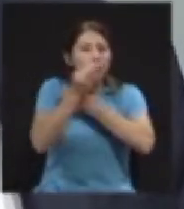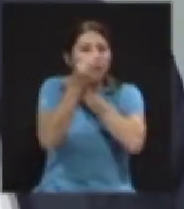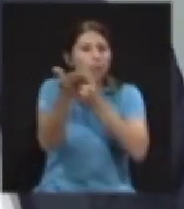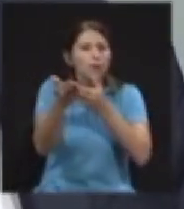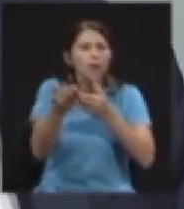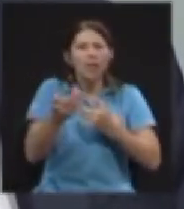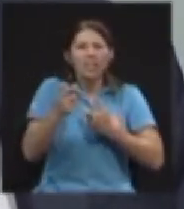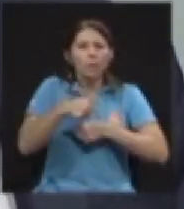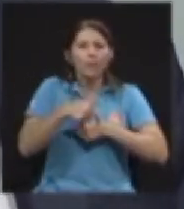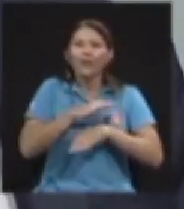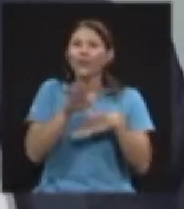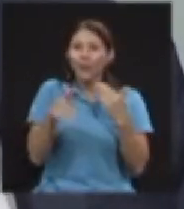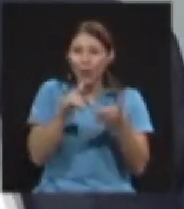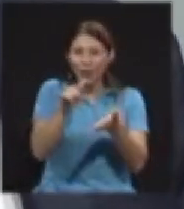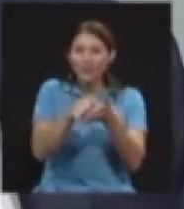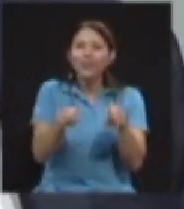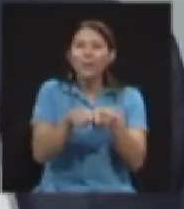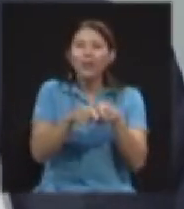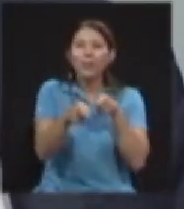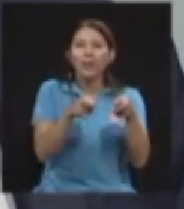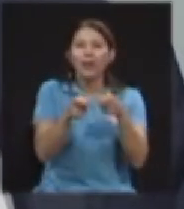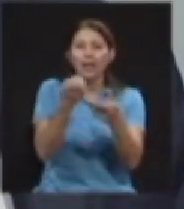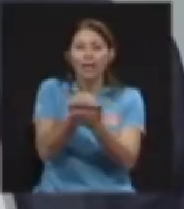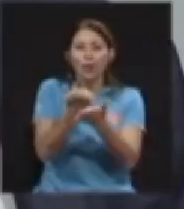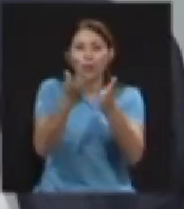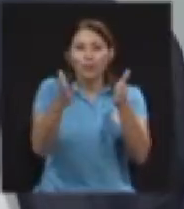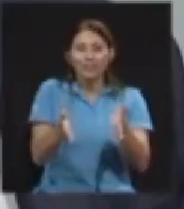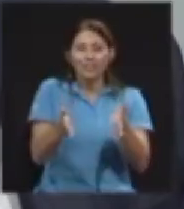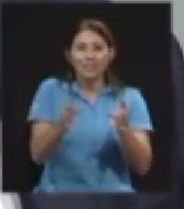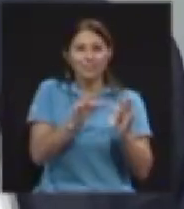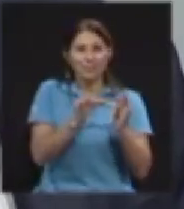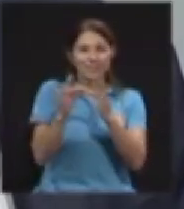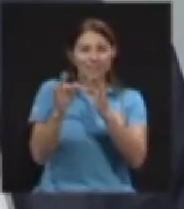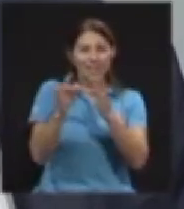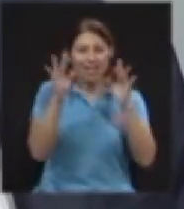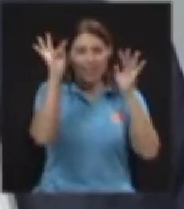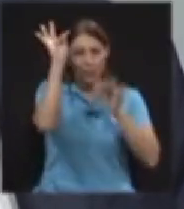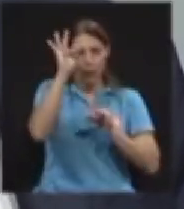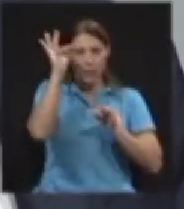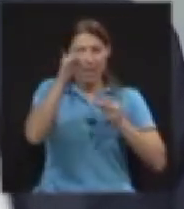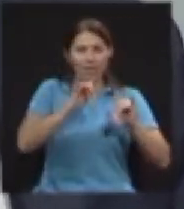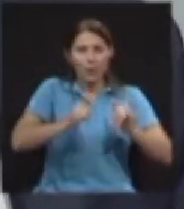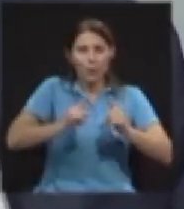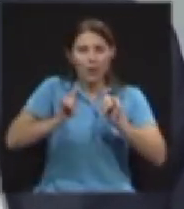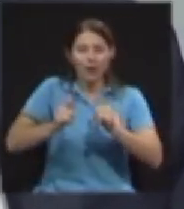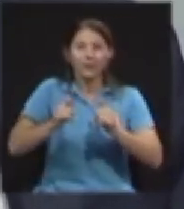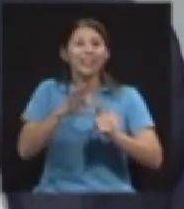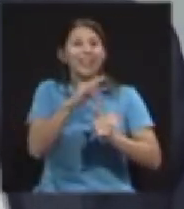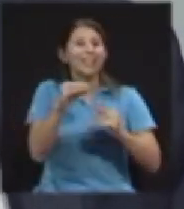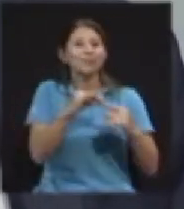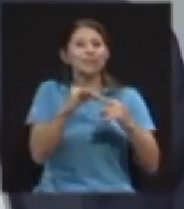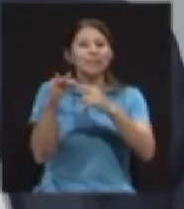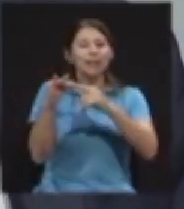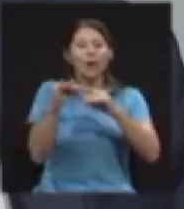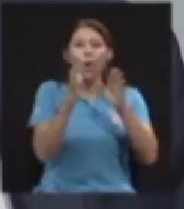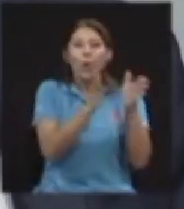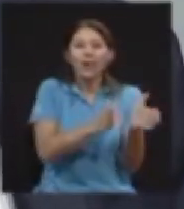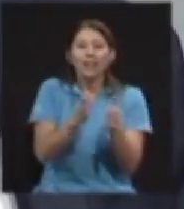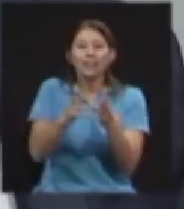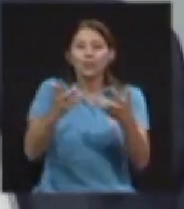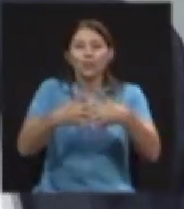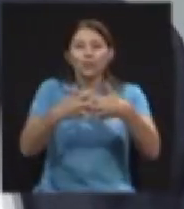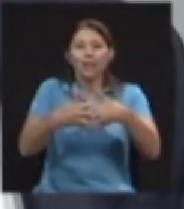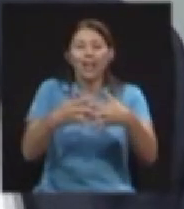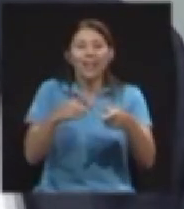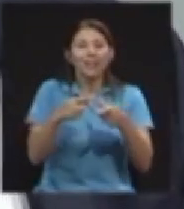es manejado también por economistas que se especializan en teoría de juegos y en organización industrial. Y entonces estos economistas han desarrollado modelos para tratar